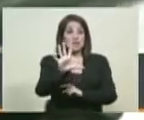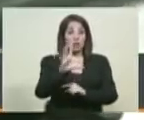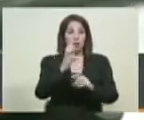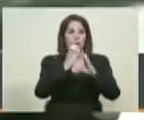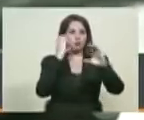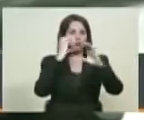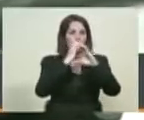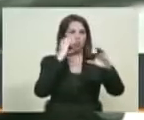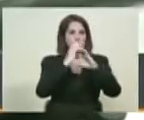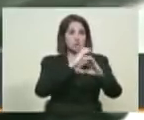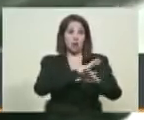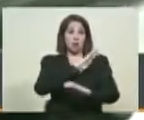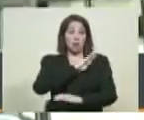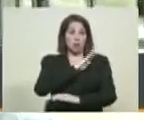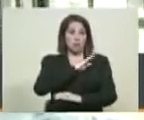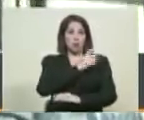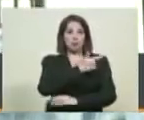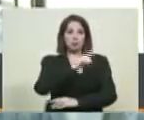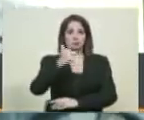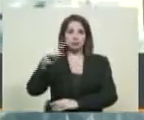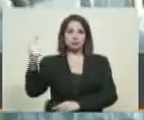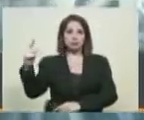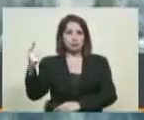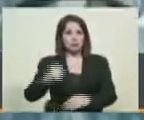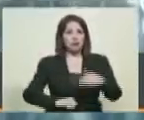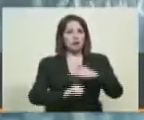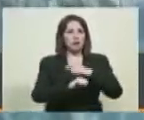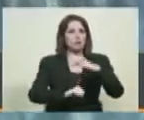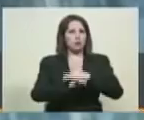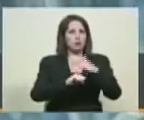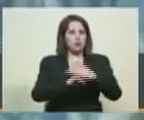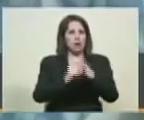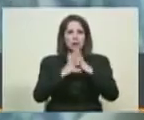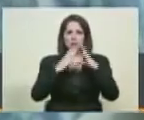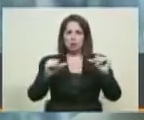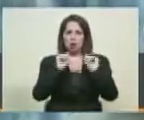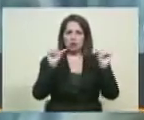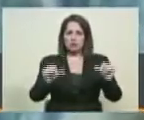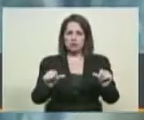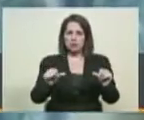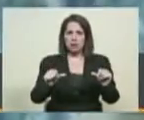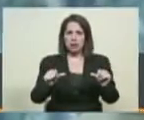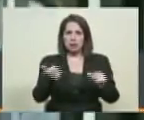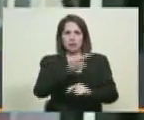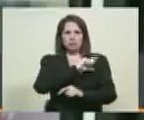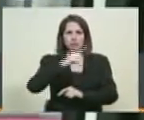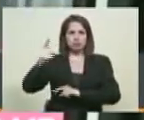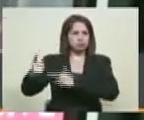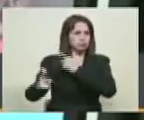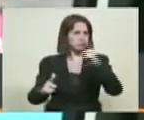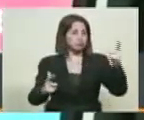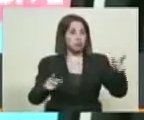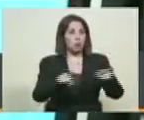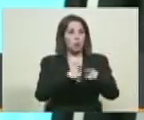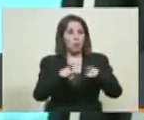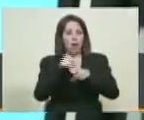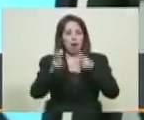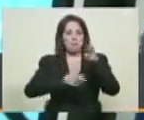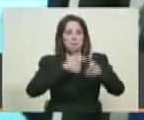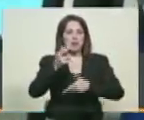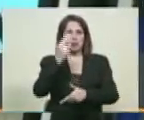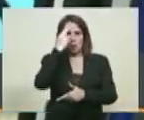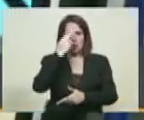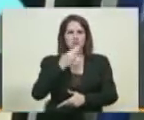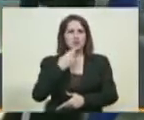presidente, y que va a ayudar a apoyarse en los sistemas masivos de distribución que ya existen, como es el metro de Los Teques, como es el